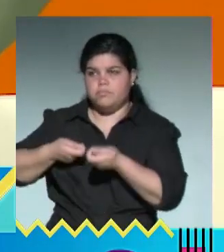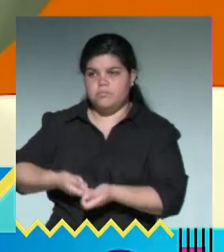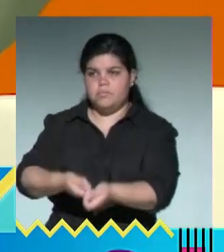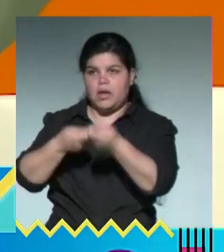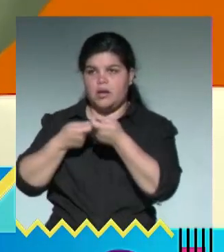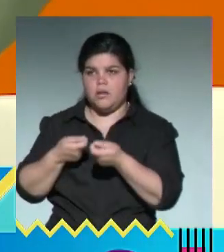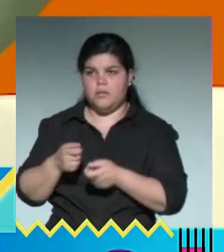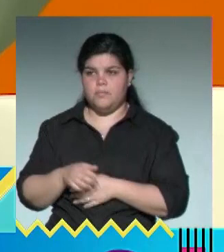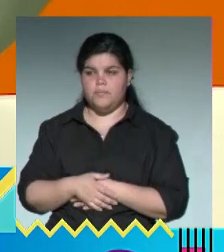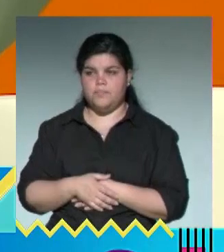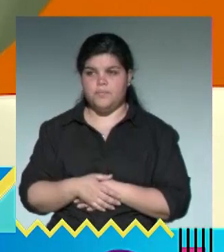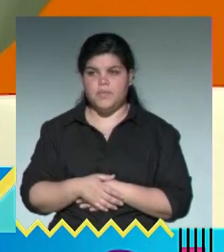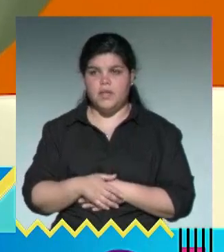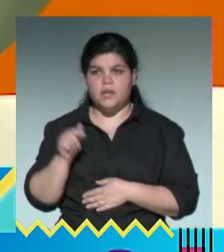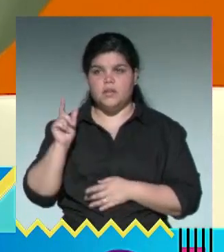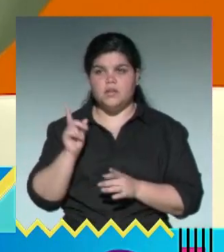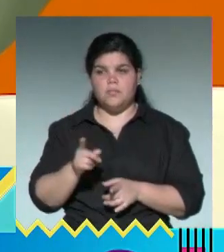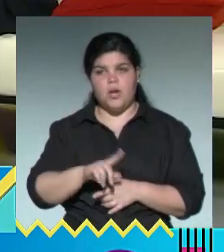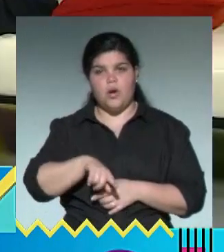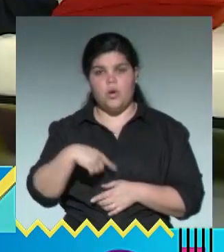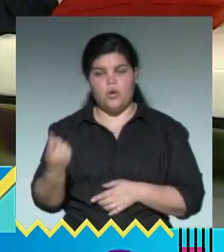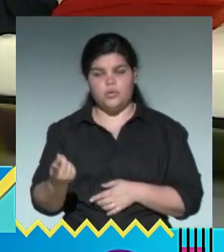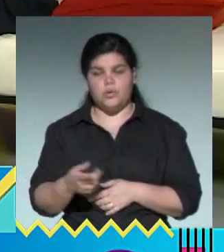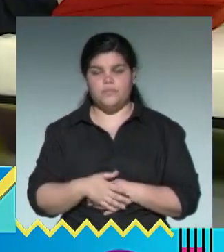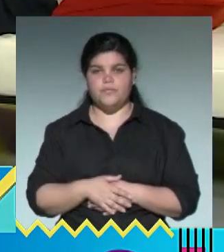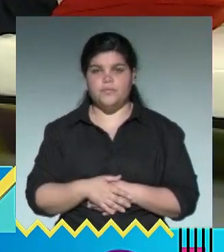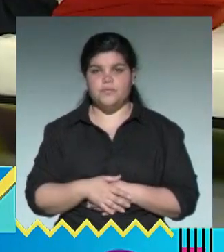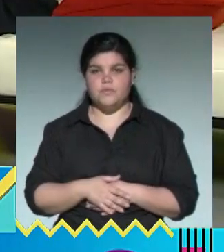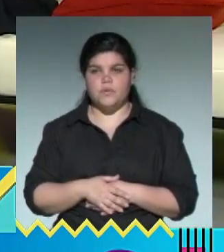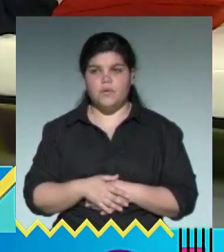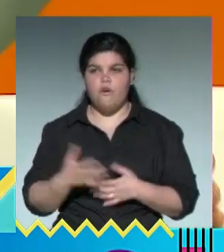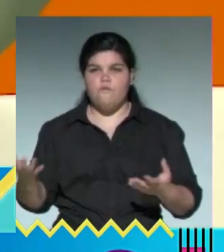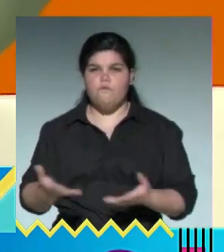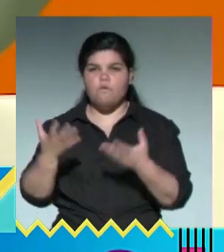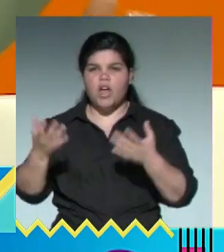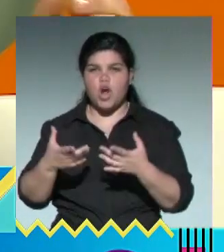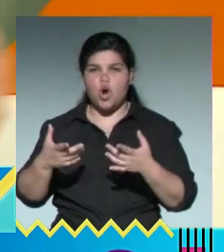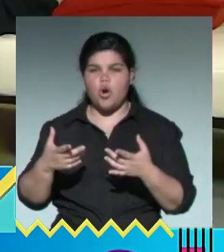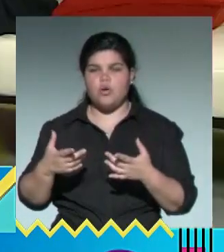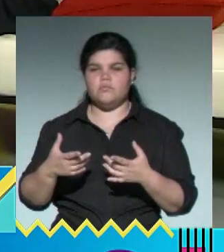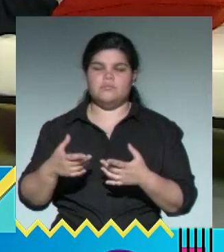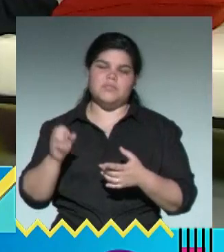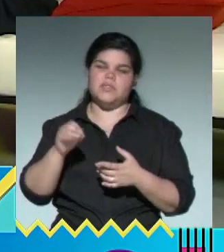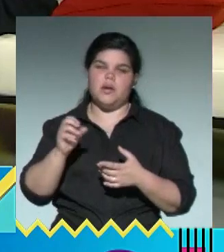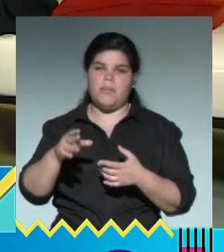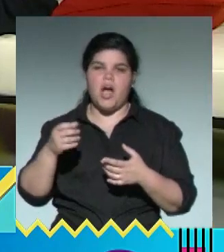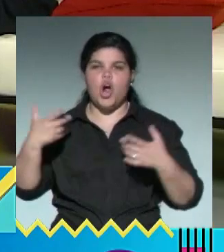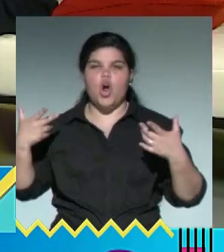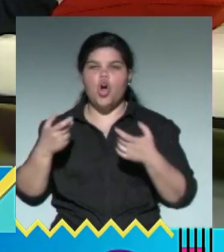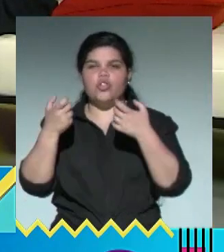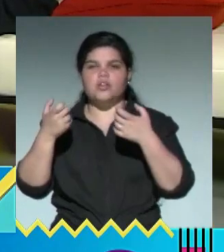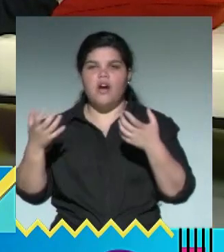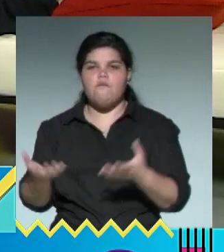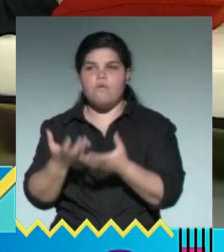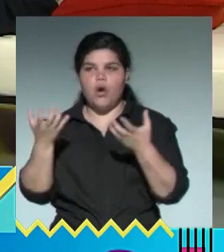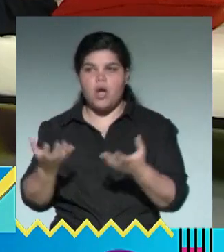zapa. Y el contrafuego, que es siempre y cuando vos tengas donde anclar, o sea, vos tengas la picada donde estás esperando el